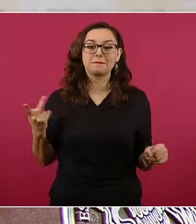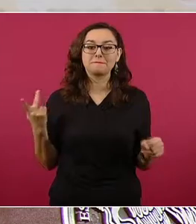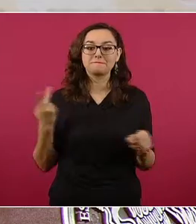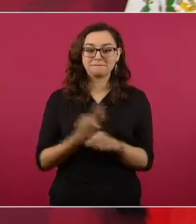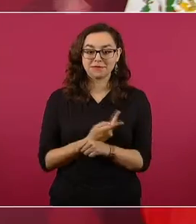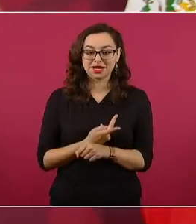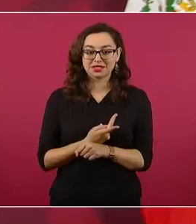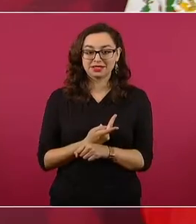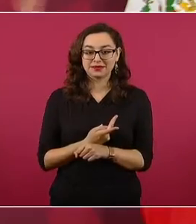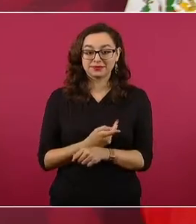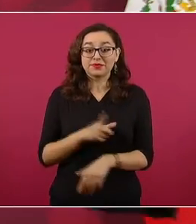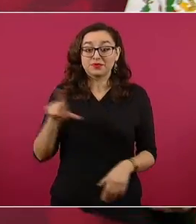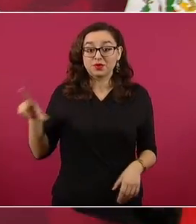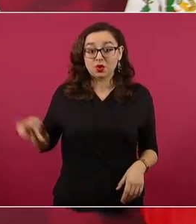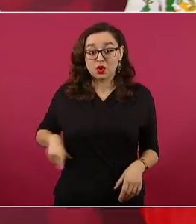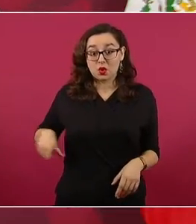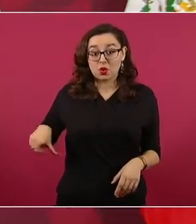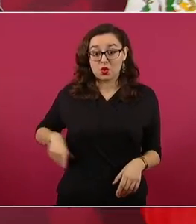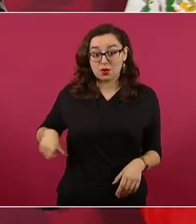de